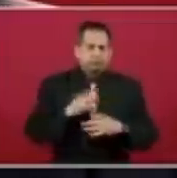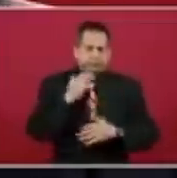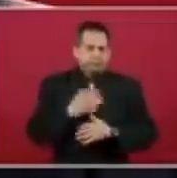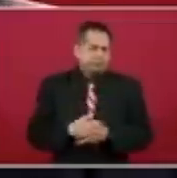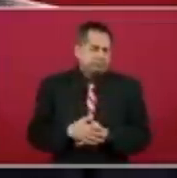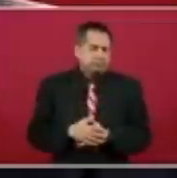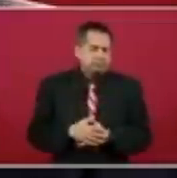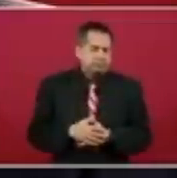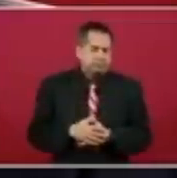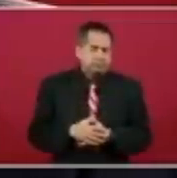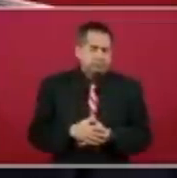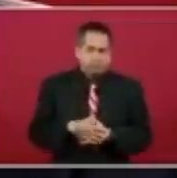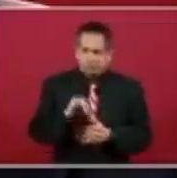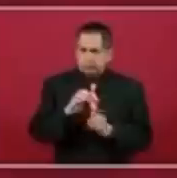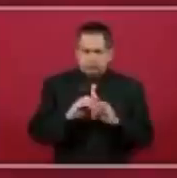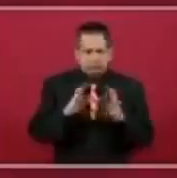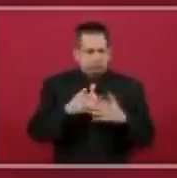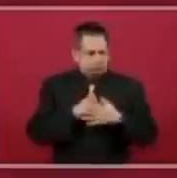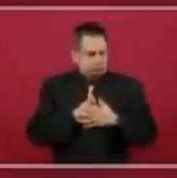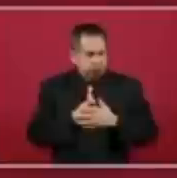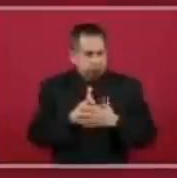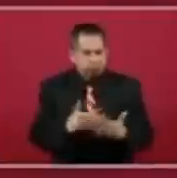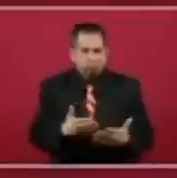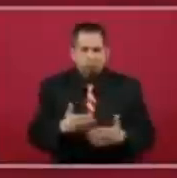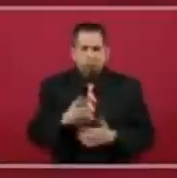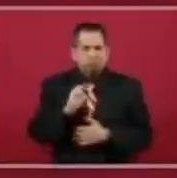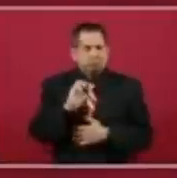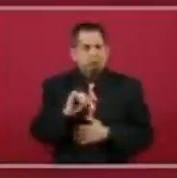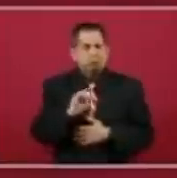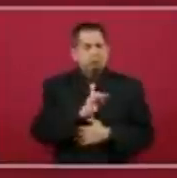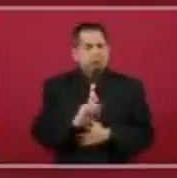estamos dispuestos